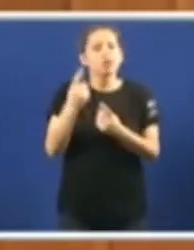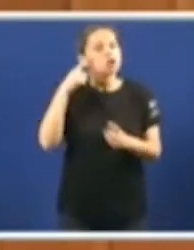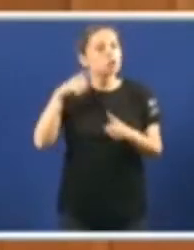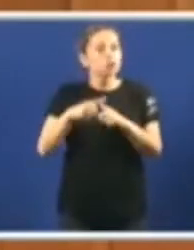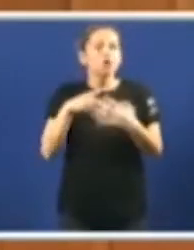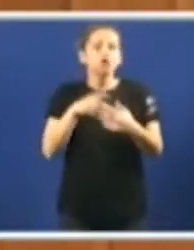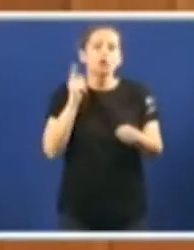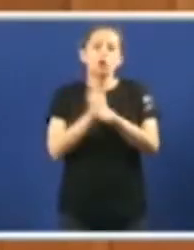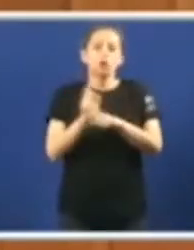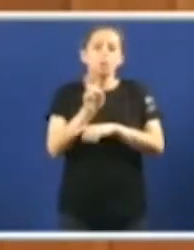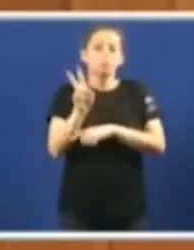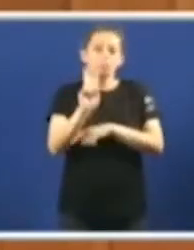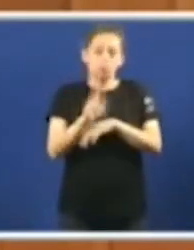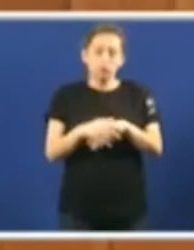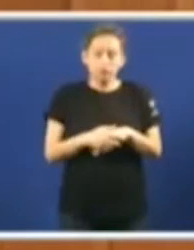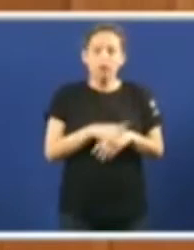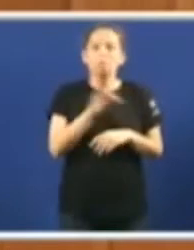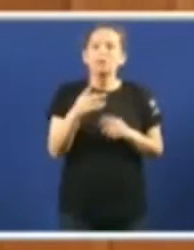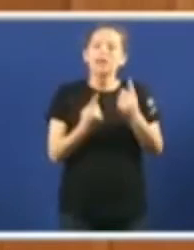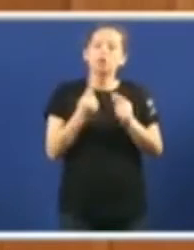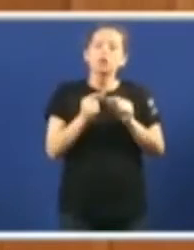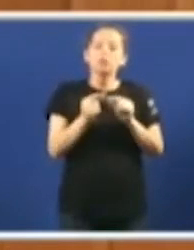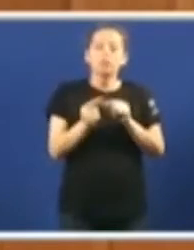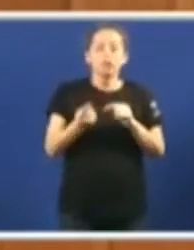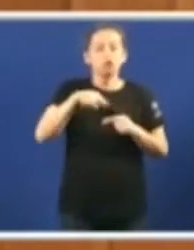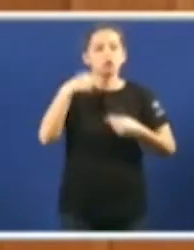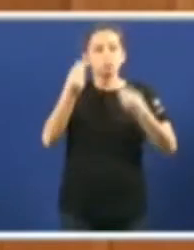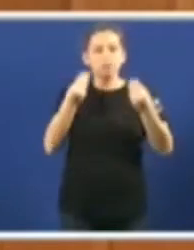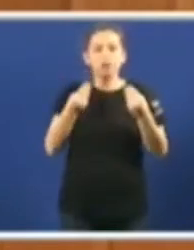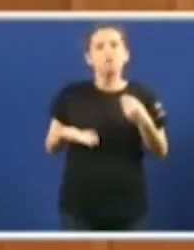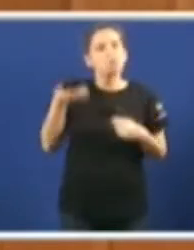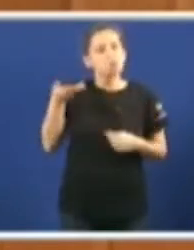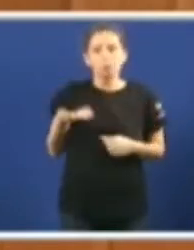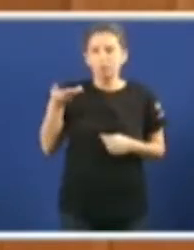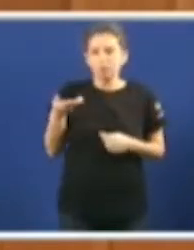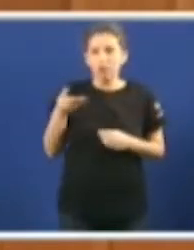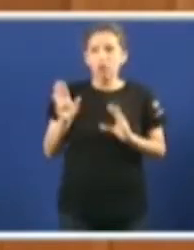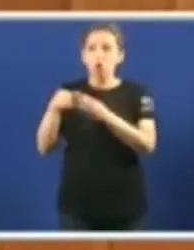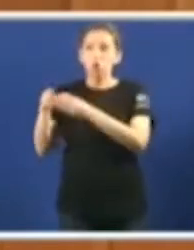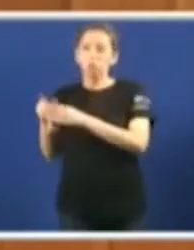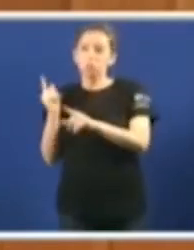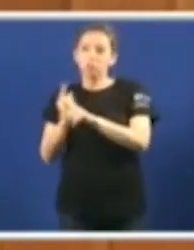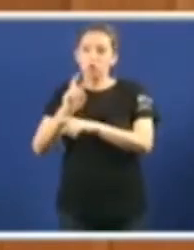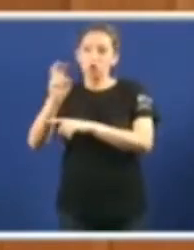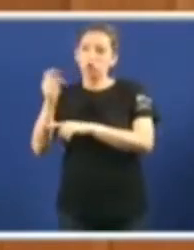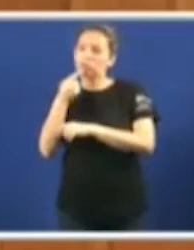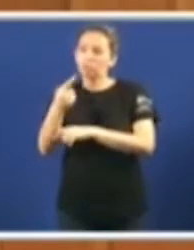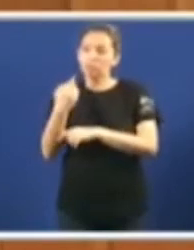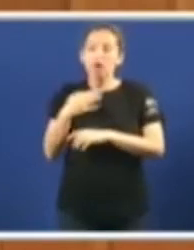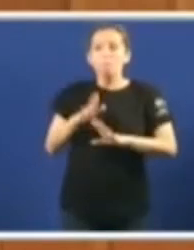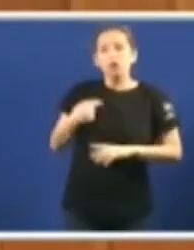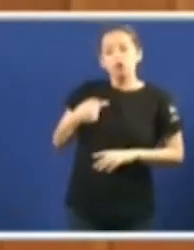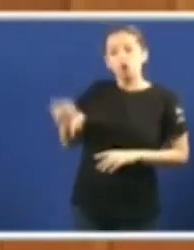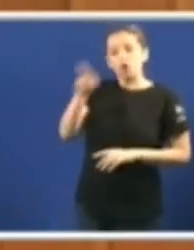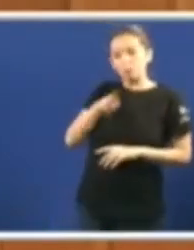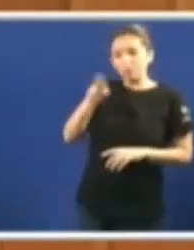E vou a remarcar, vou a decir algunhas das medidas que nos parecen fundamentais, xa están mencionadas polos outros grupos da oposición, pero recalcar que o que